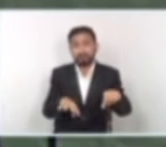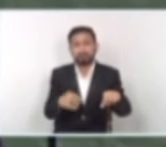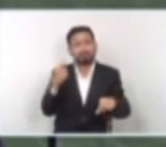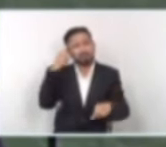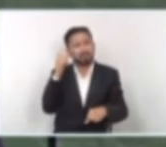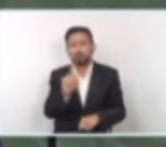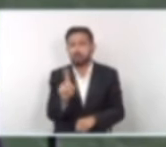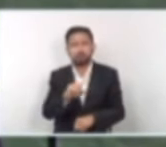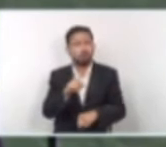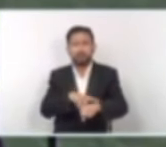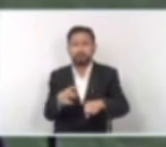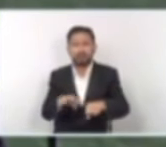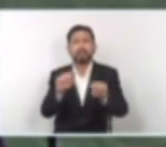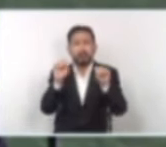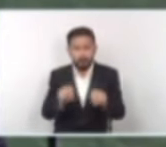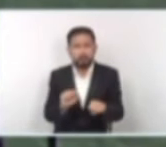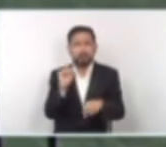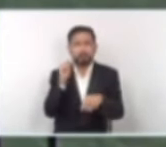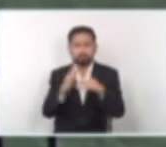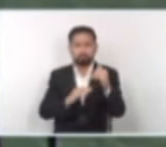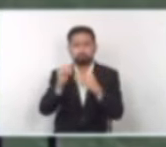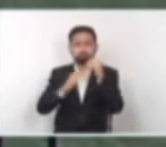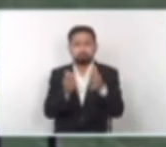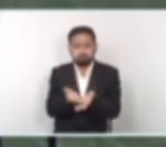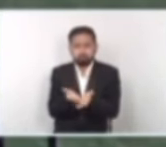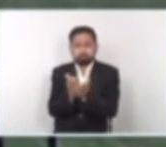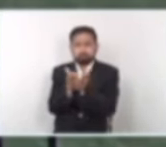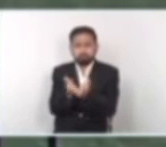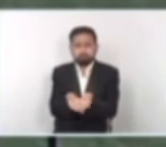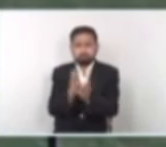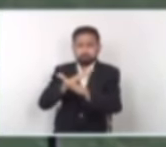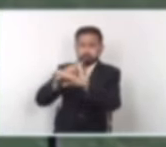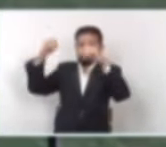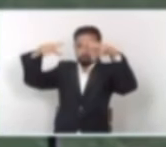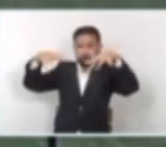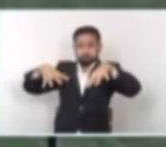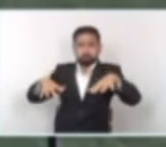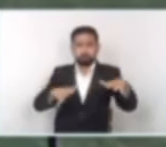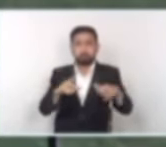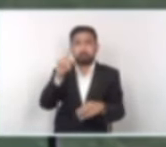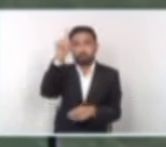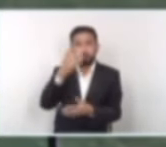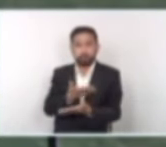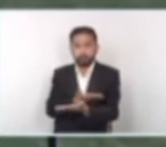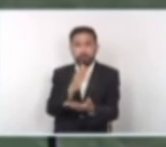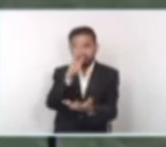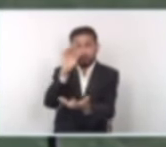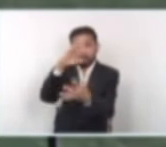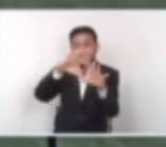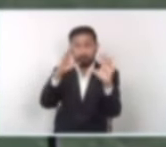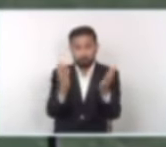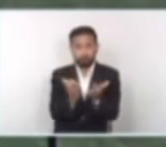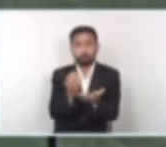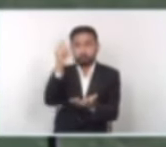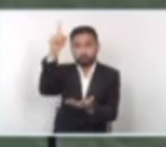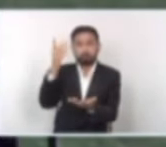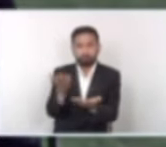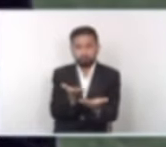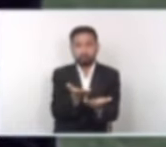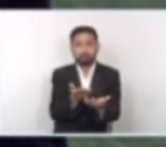tarde para construir una arca y capear la tormenta. Que Dios bendiga a la humanidad. Muchas gracias.